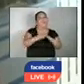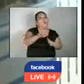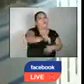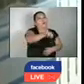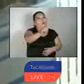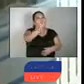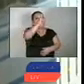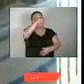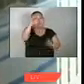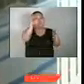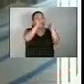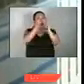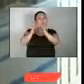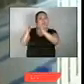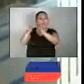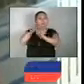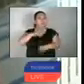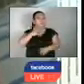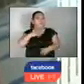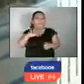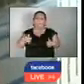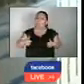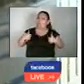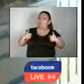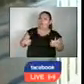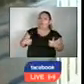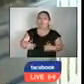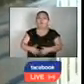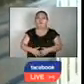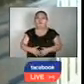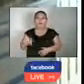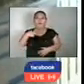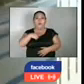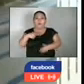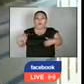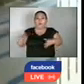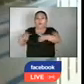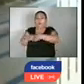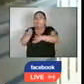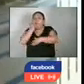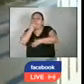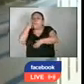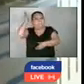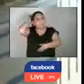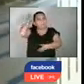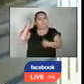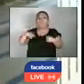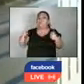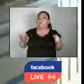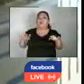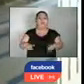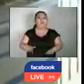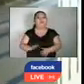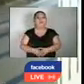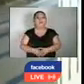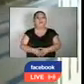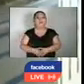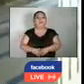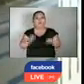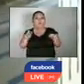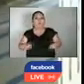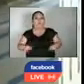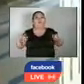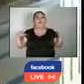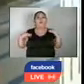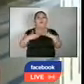pues nos sentimos muy honradas porque somos las únicas mujeres indígenas que estamos participando en este espacio y poder también